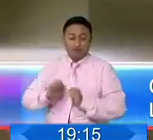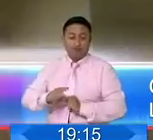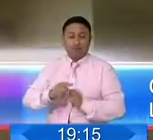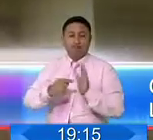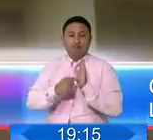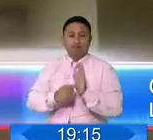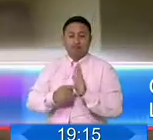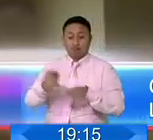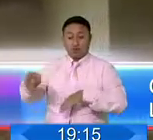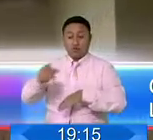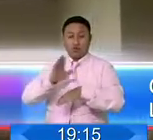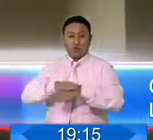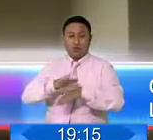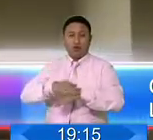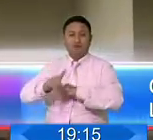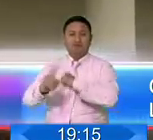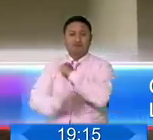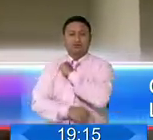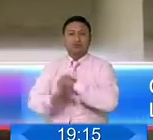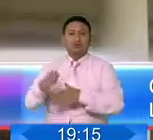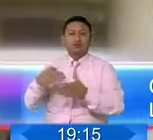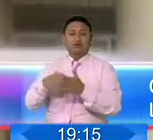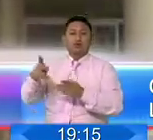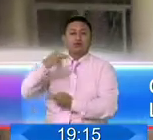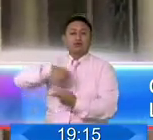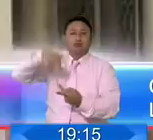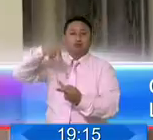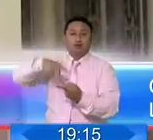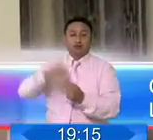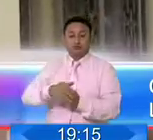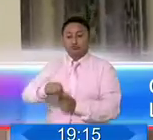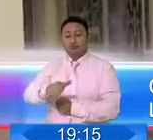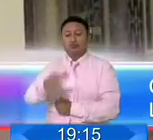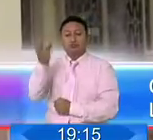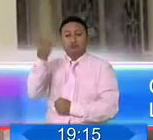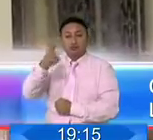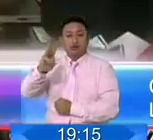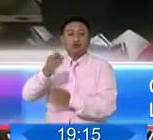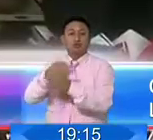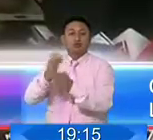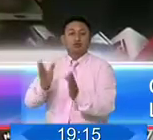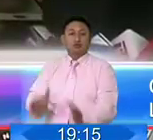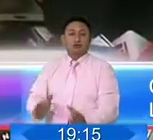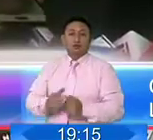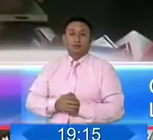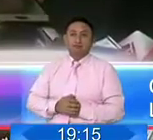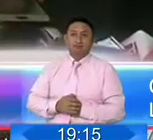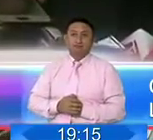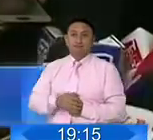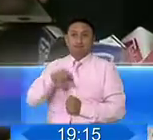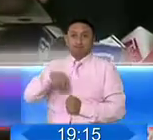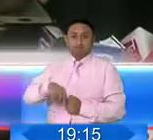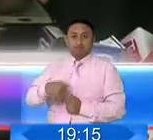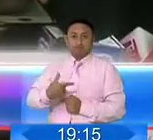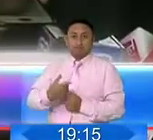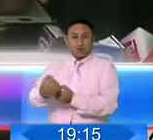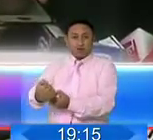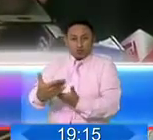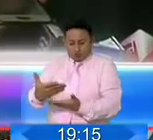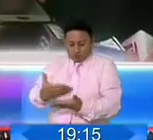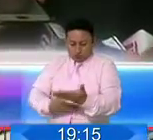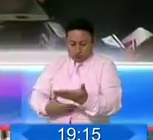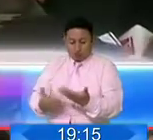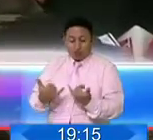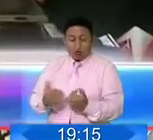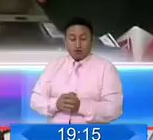indicios de responsabilidad penal en su contra junto a otros 16 funcionarios. Es a partir de estas observaciones que hemos procedido